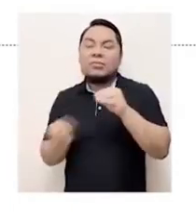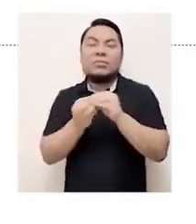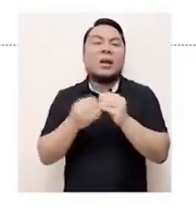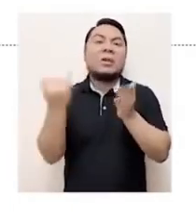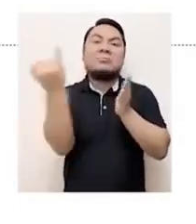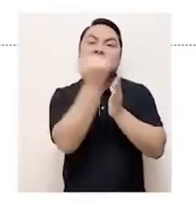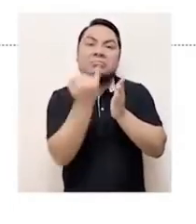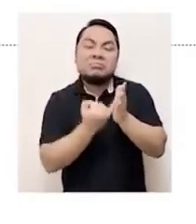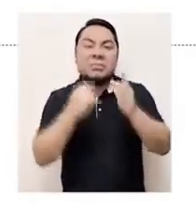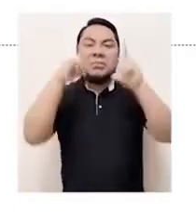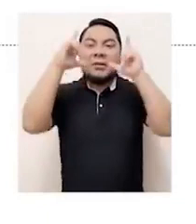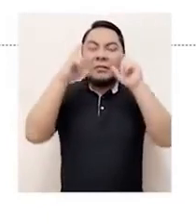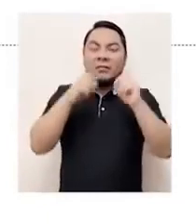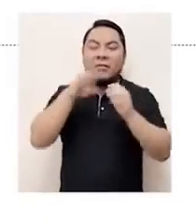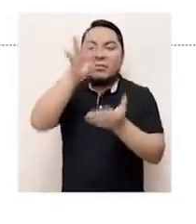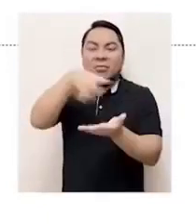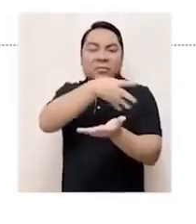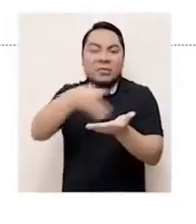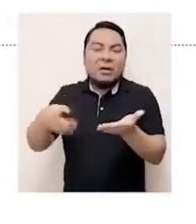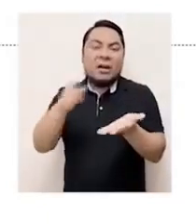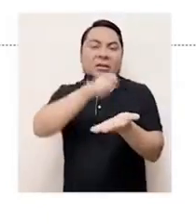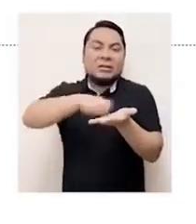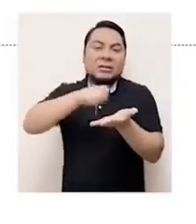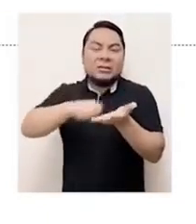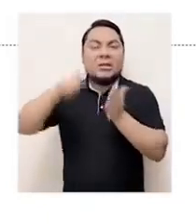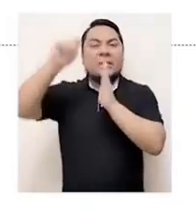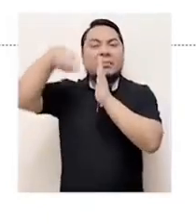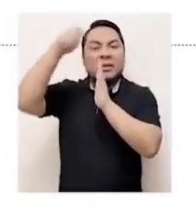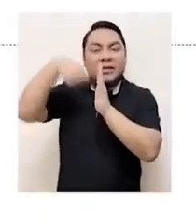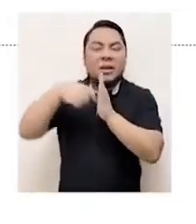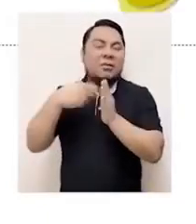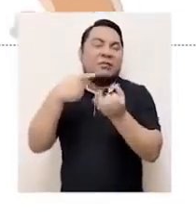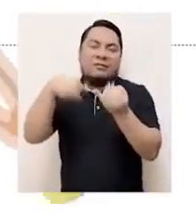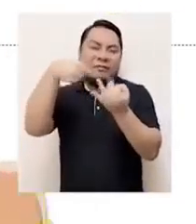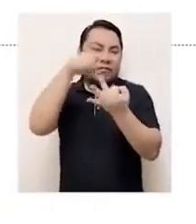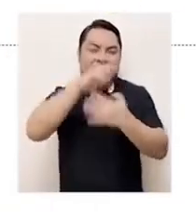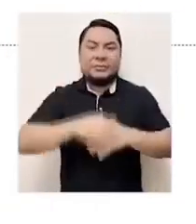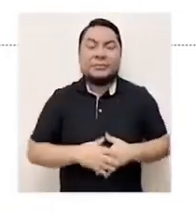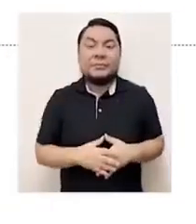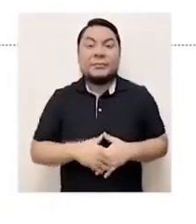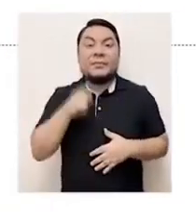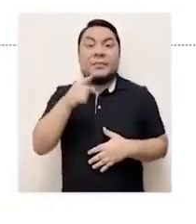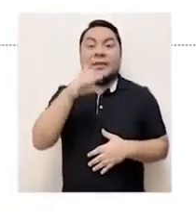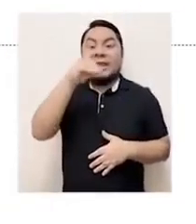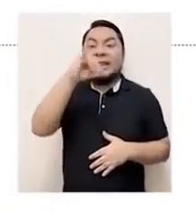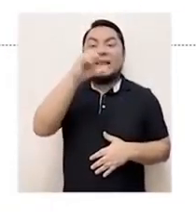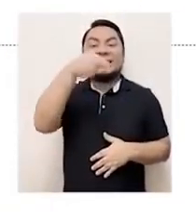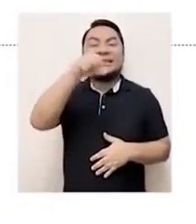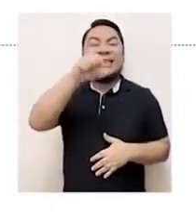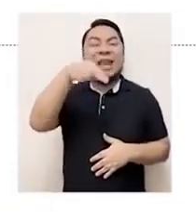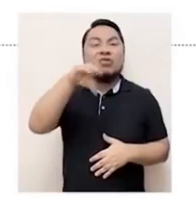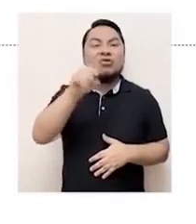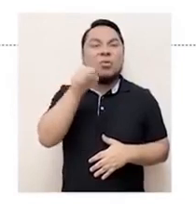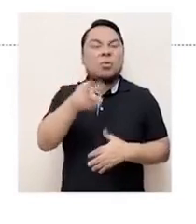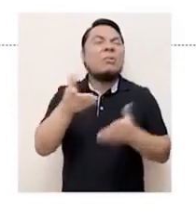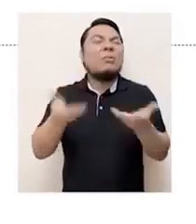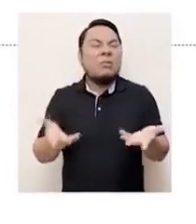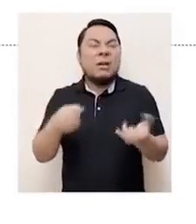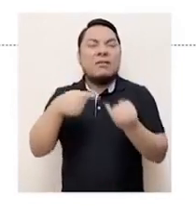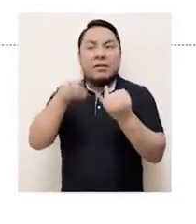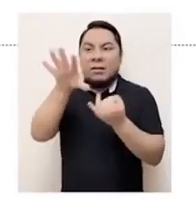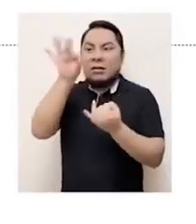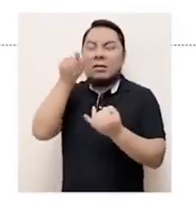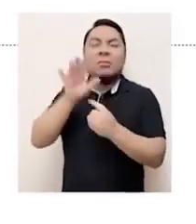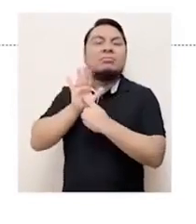incluir imágenes tablas cuadro de texto vídeos y más diseño aquí encontrará